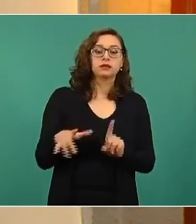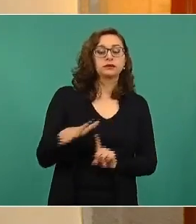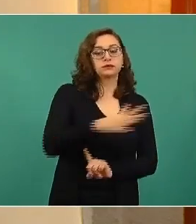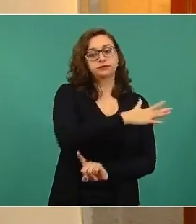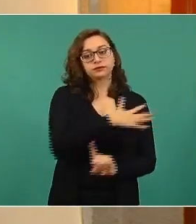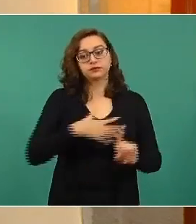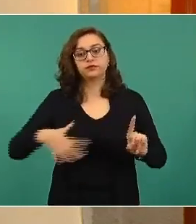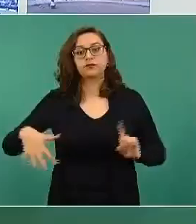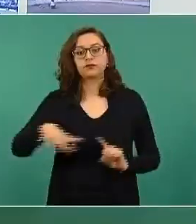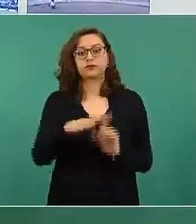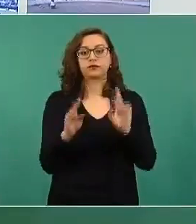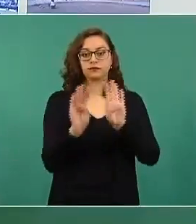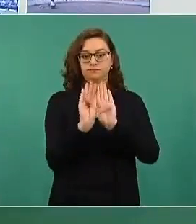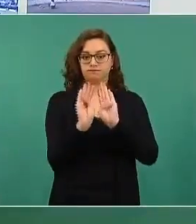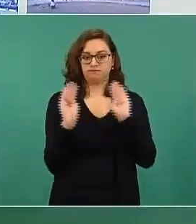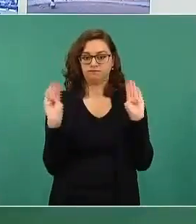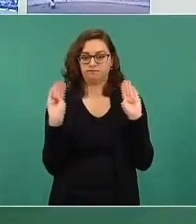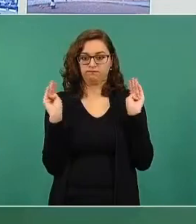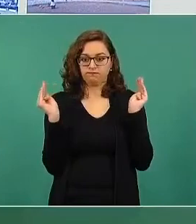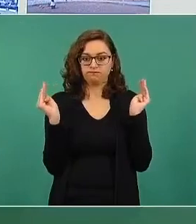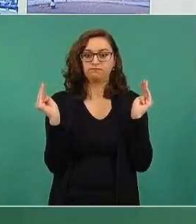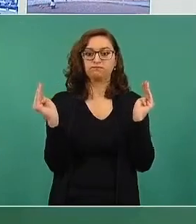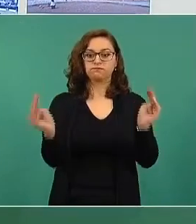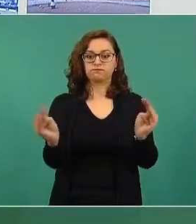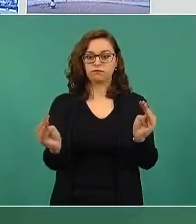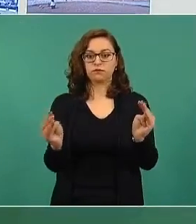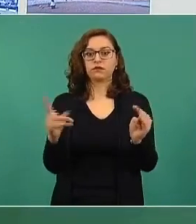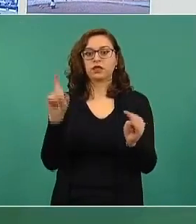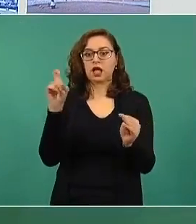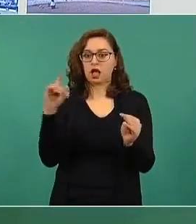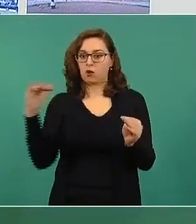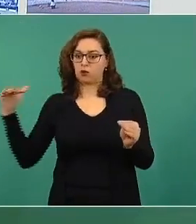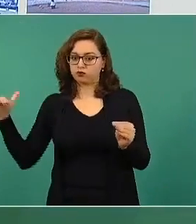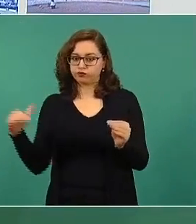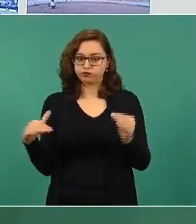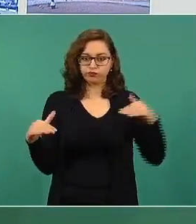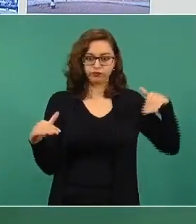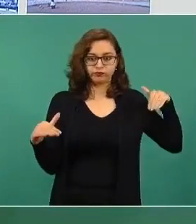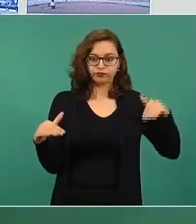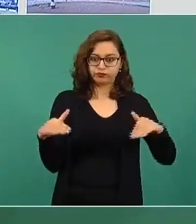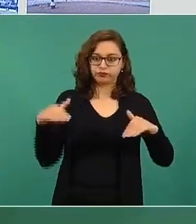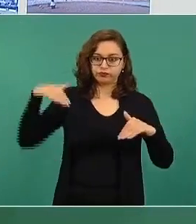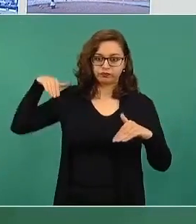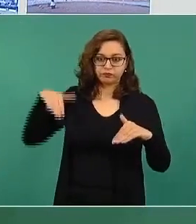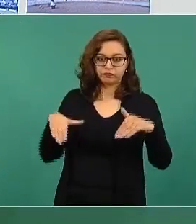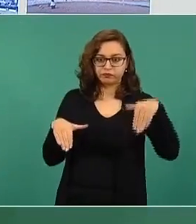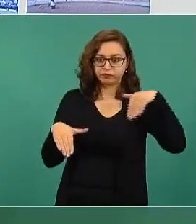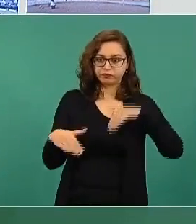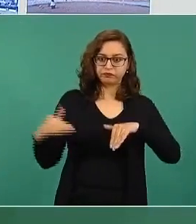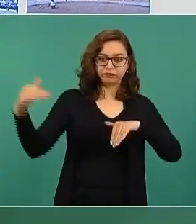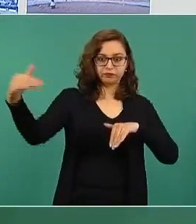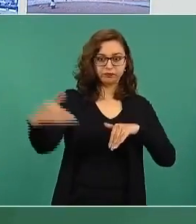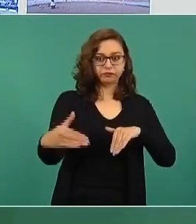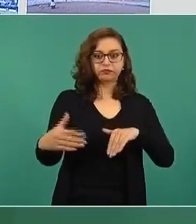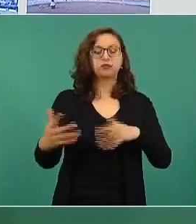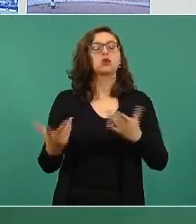espacio con muros de contención, reubicamos todas las bajadas de aguas, digamos, sucias que de las casas, porque no tenían, digamos,